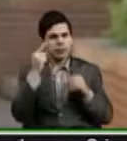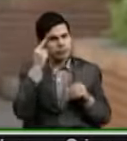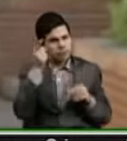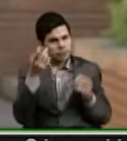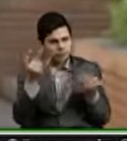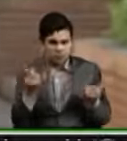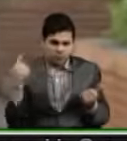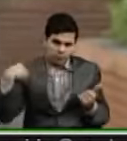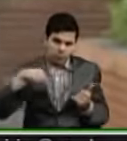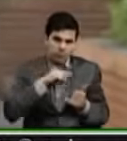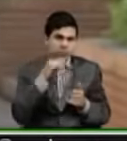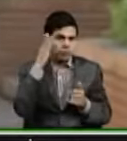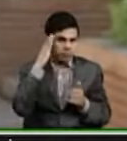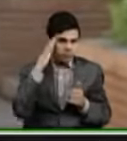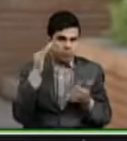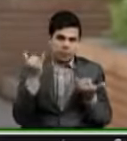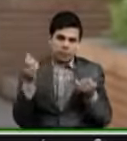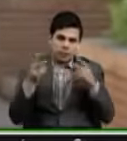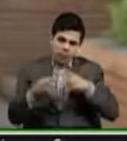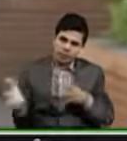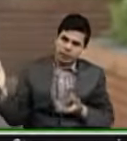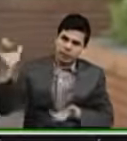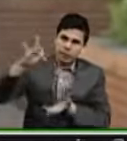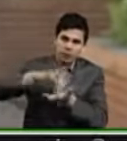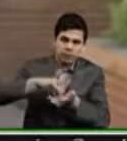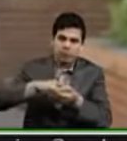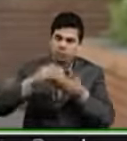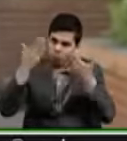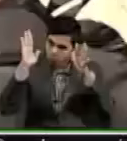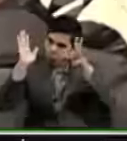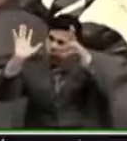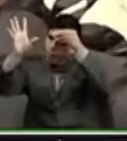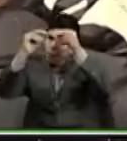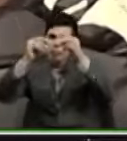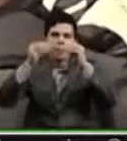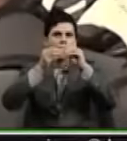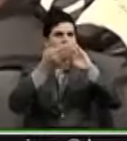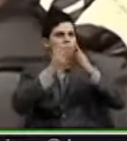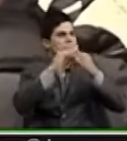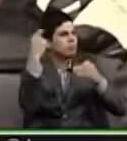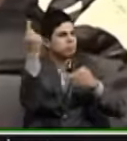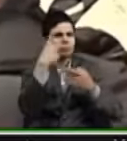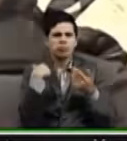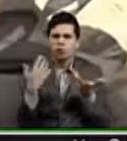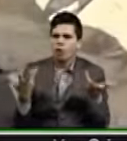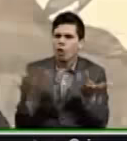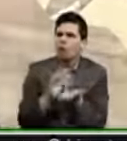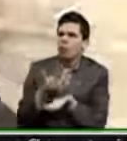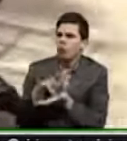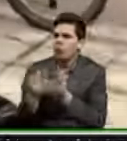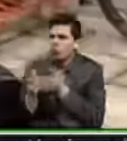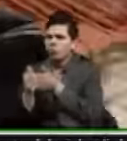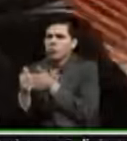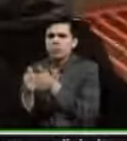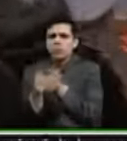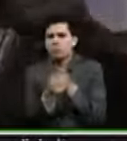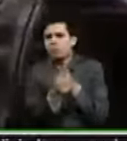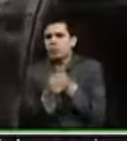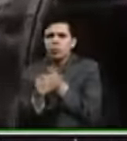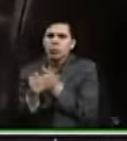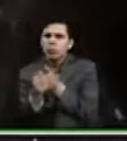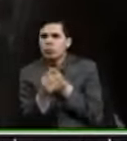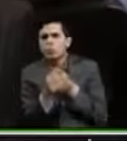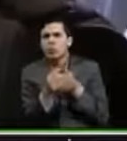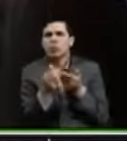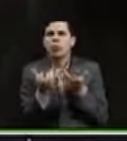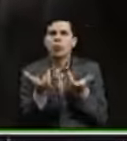es solo pensado para las personas que llegan por primera vez, sino para la comunidad en general. Te ayuda a encontrar oficinas,